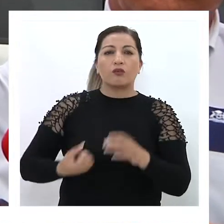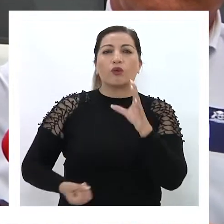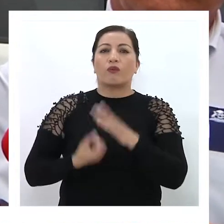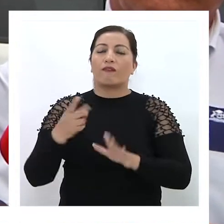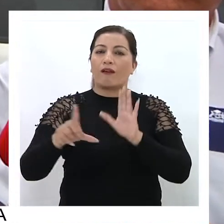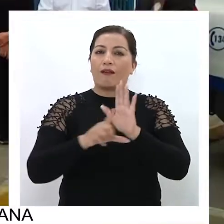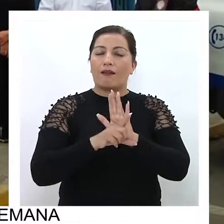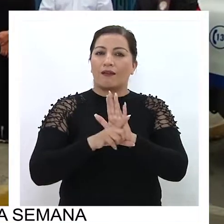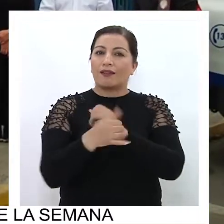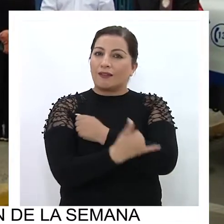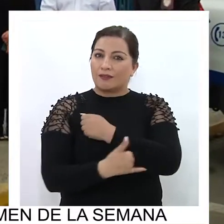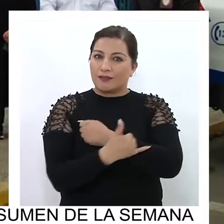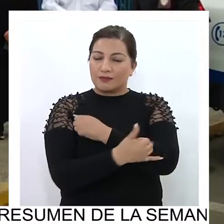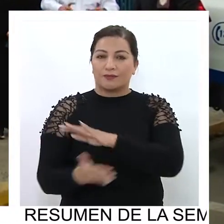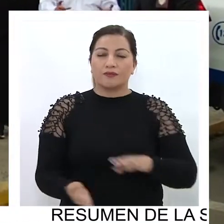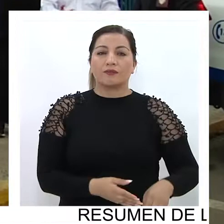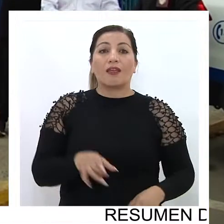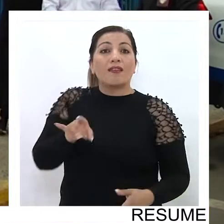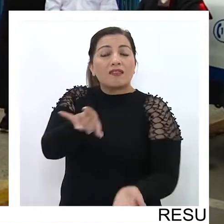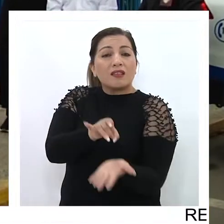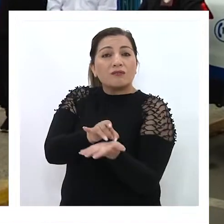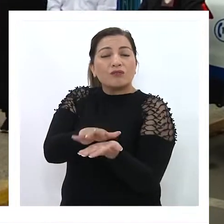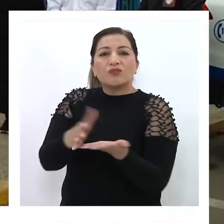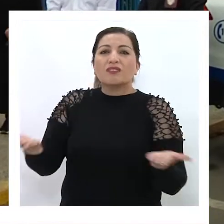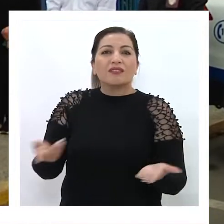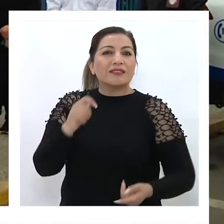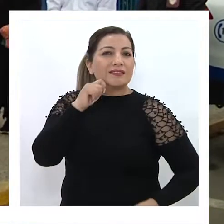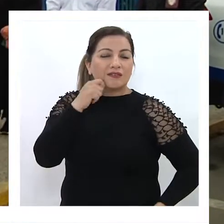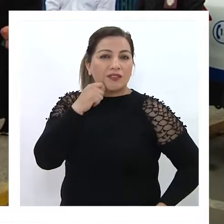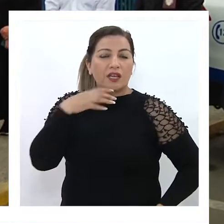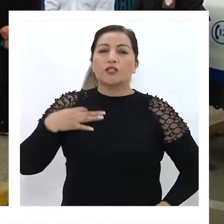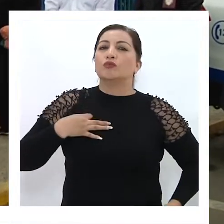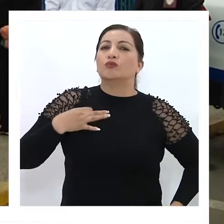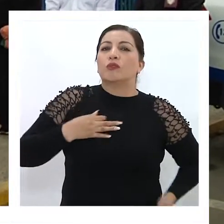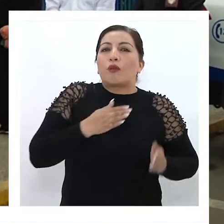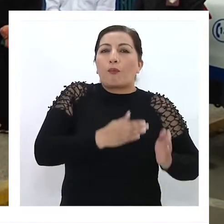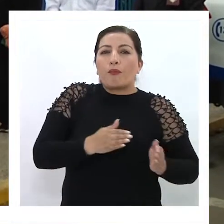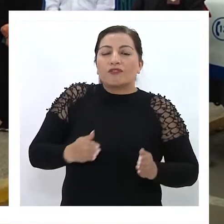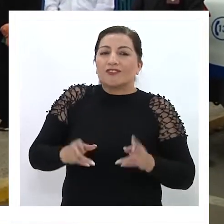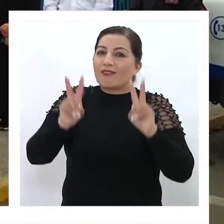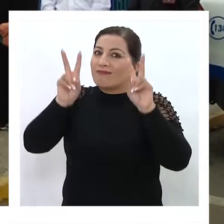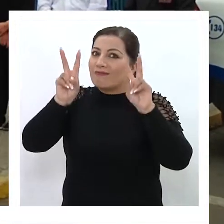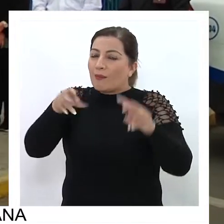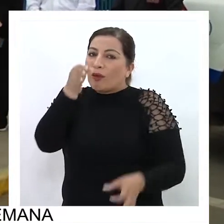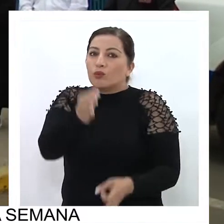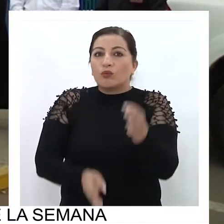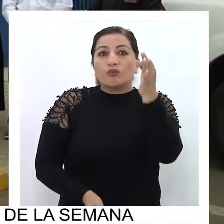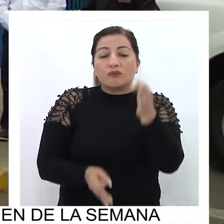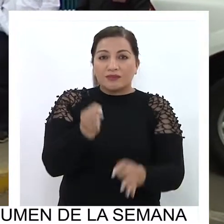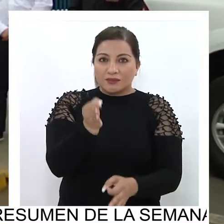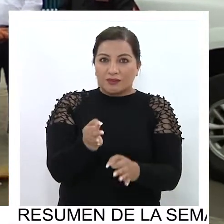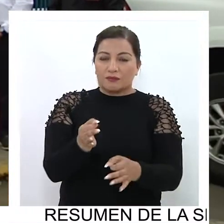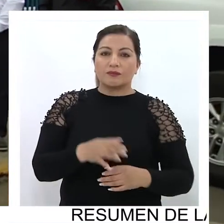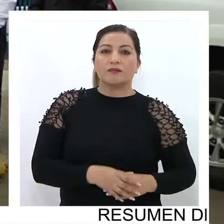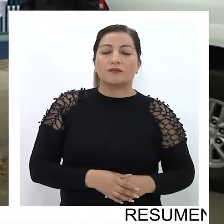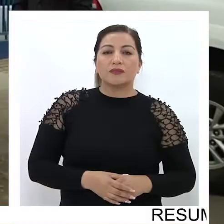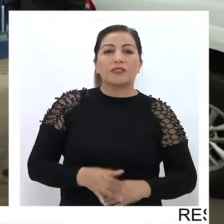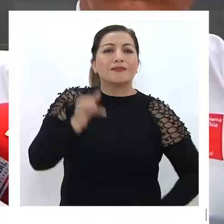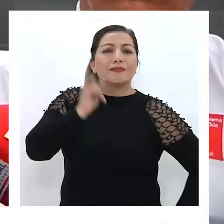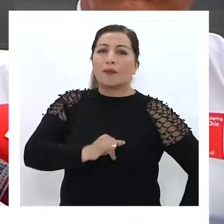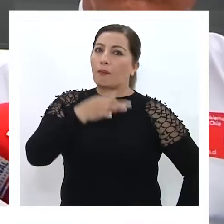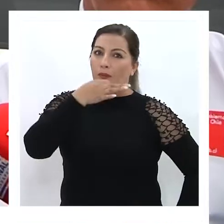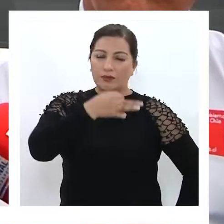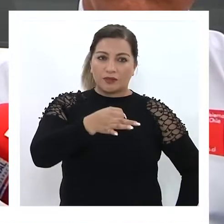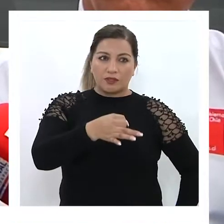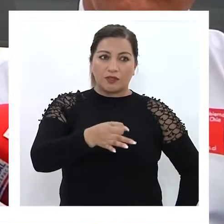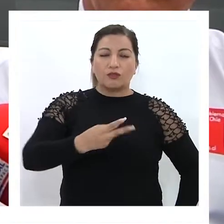una nueva ley migratoria. Estas expulsiones responden a ciudadanos con procesos judiciales o administrativos. Siempre hemos dicho